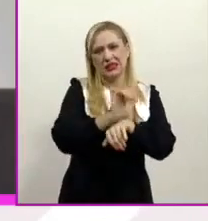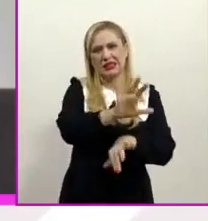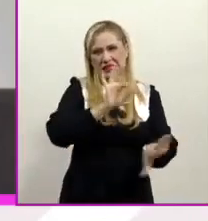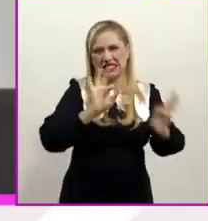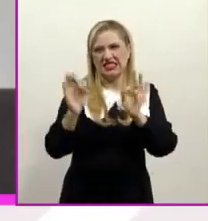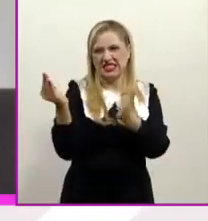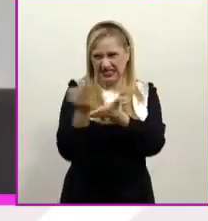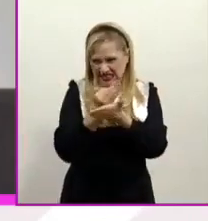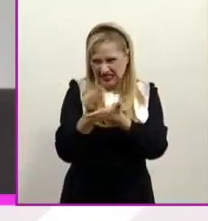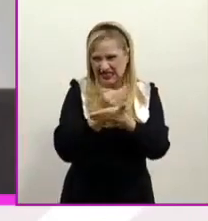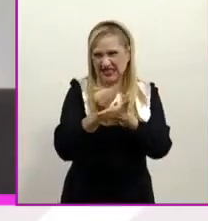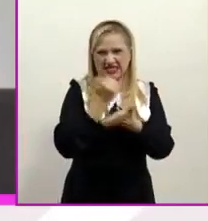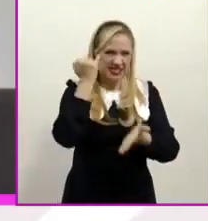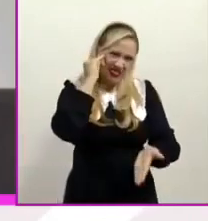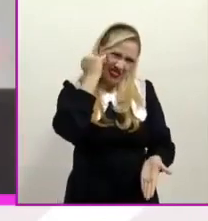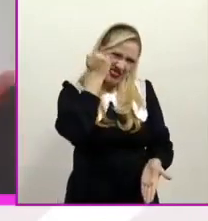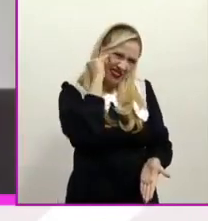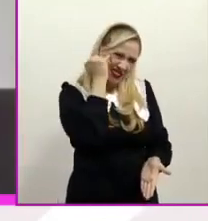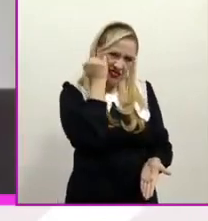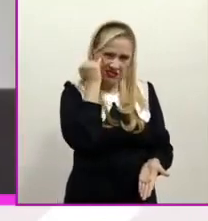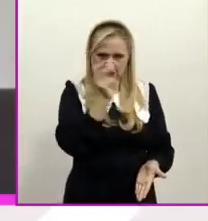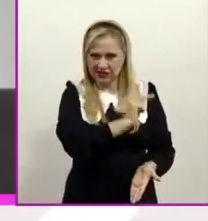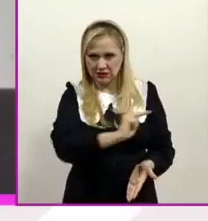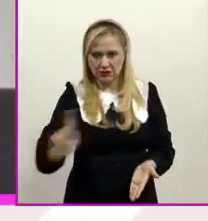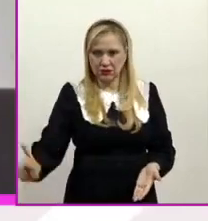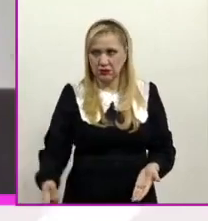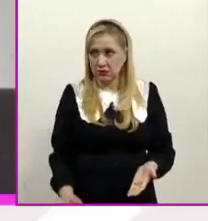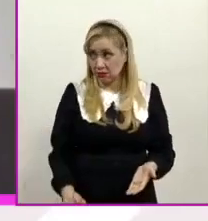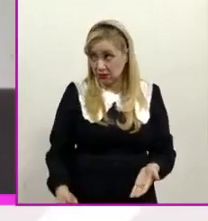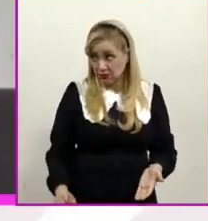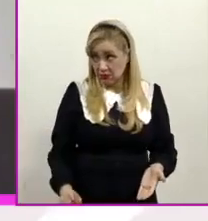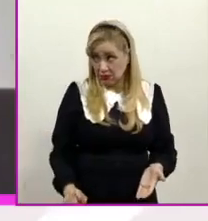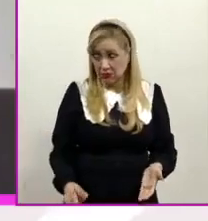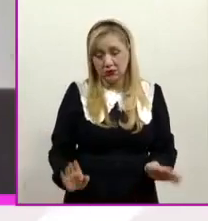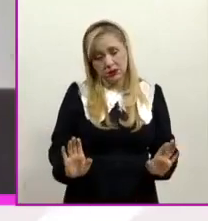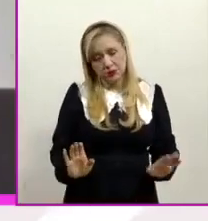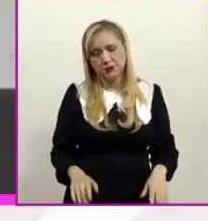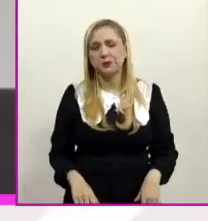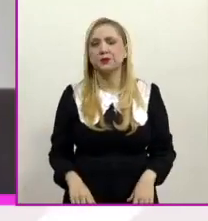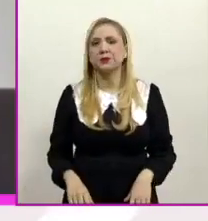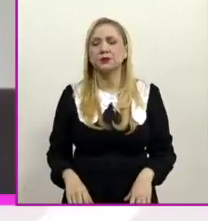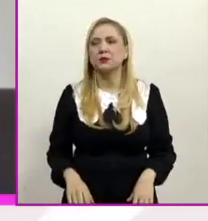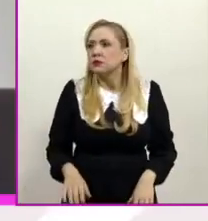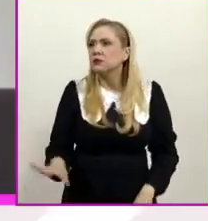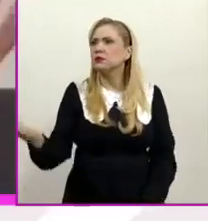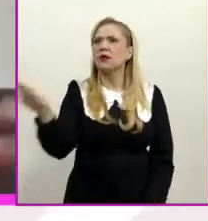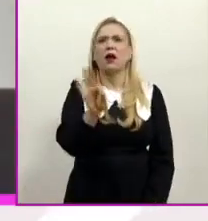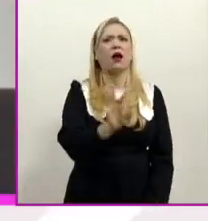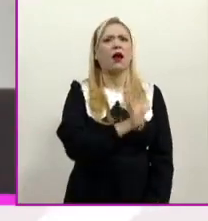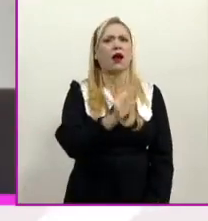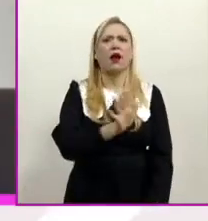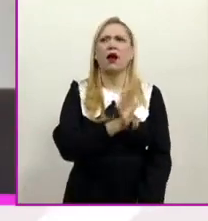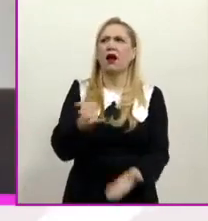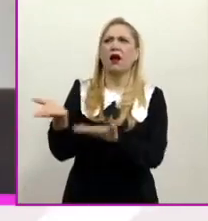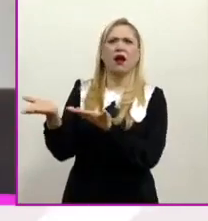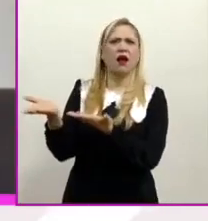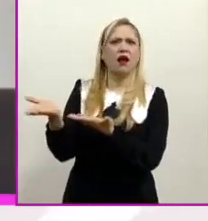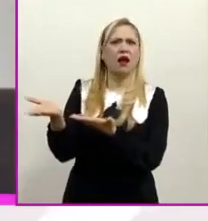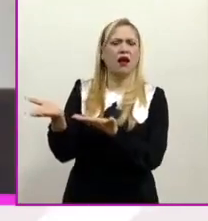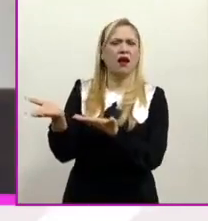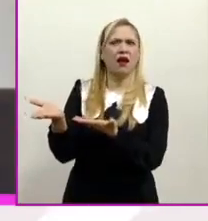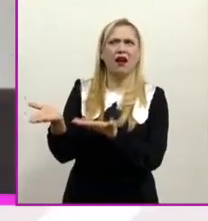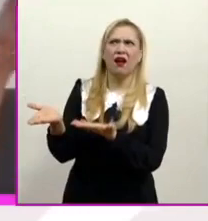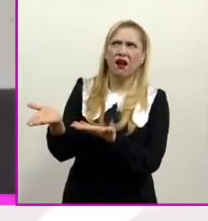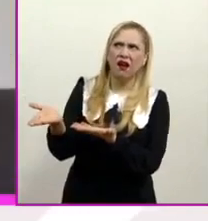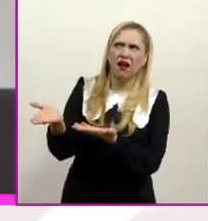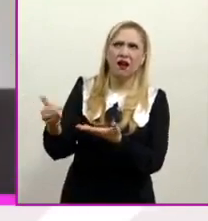prietas, y al final contrataron a una actriz blanca. El personaje no es Shakespeare, o sea, no es,